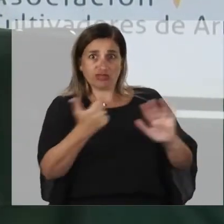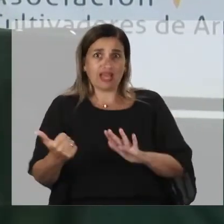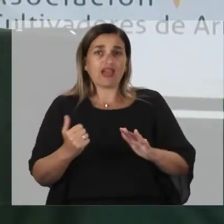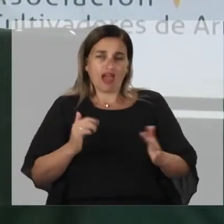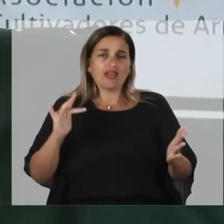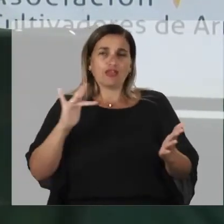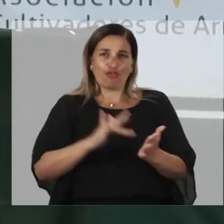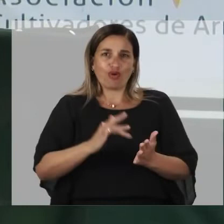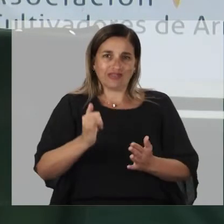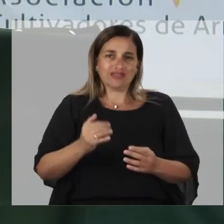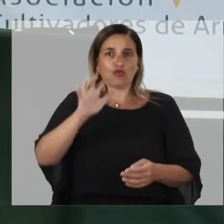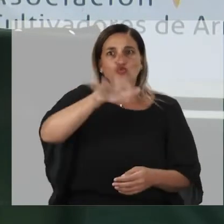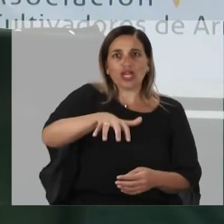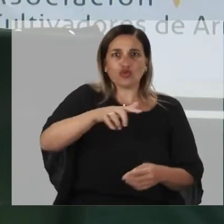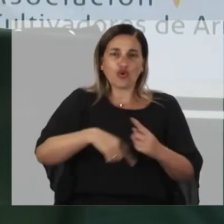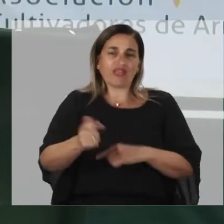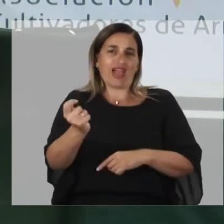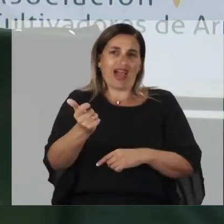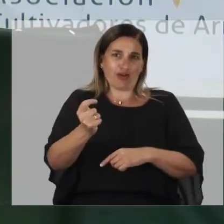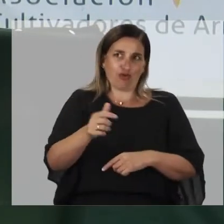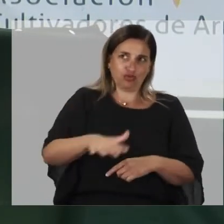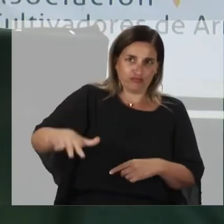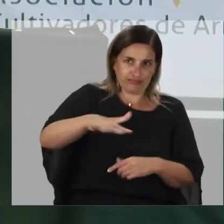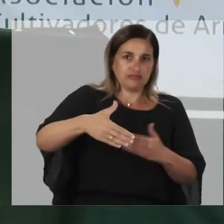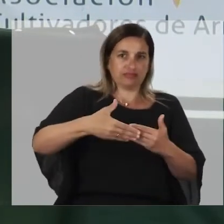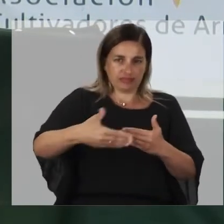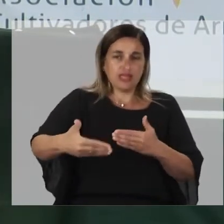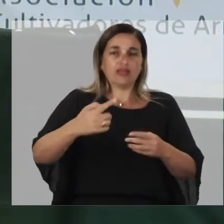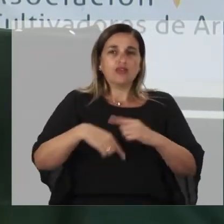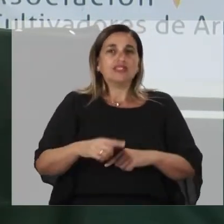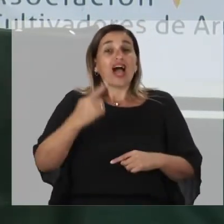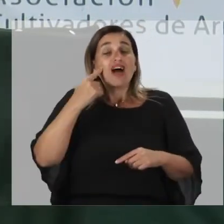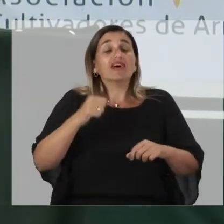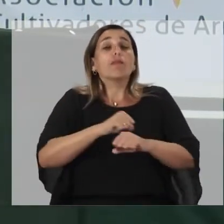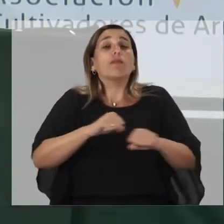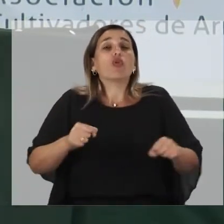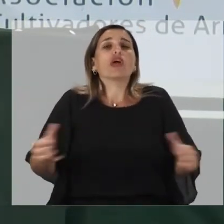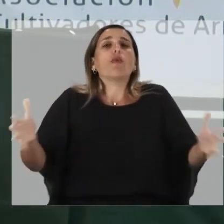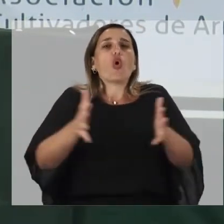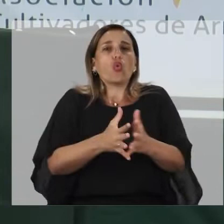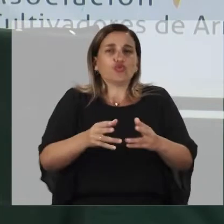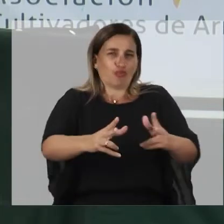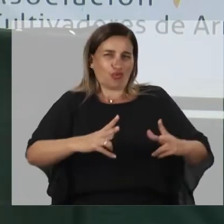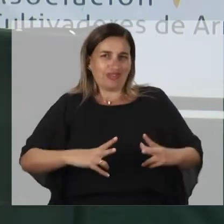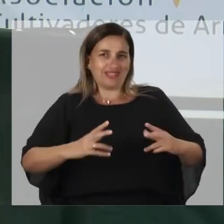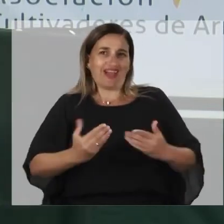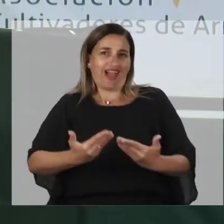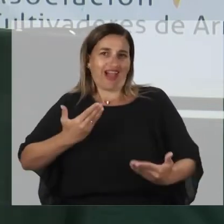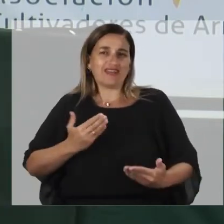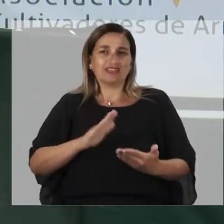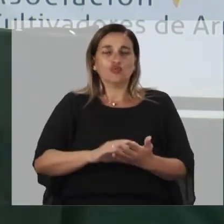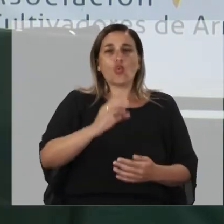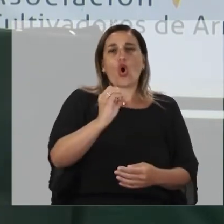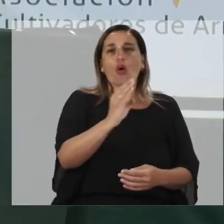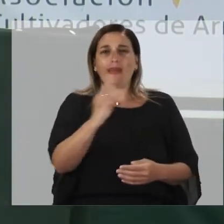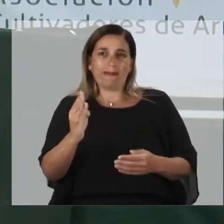estamos arrancando la 6, que toca alguna punta del sector arrocero, y vamos a ver si podemos generar conjuntamente, como